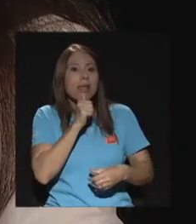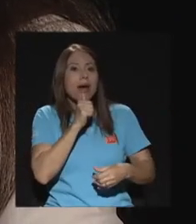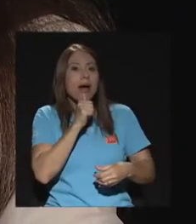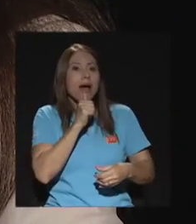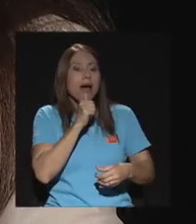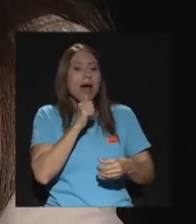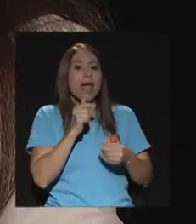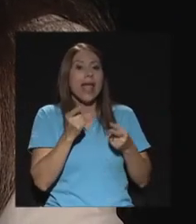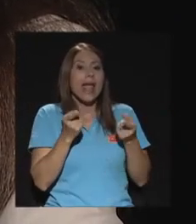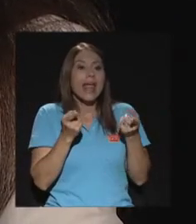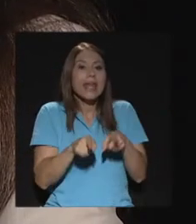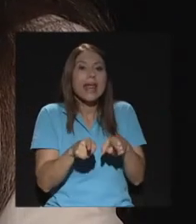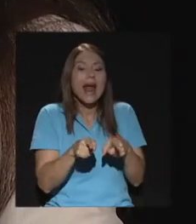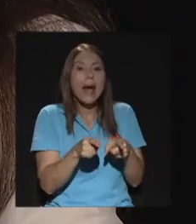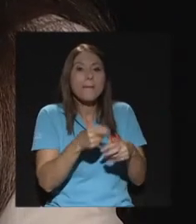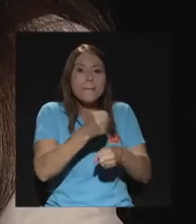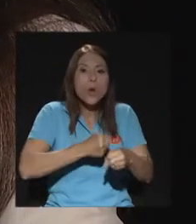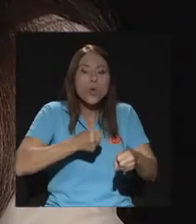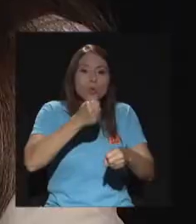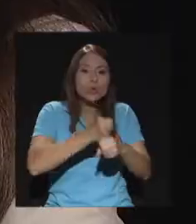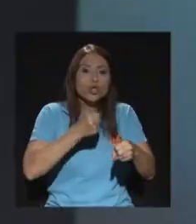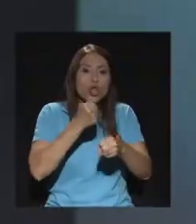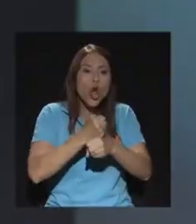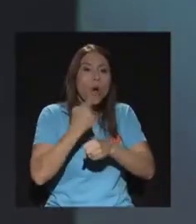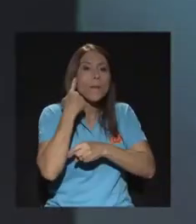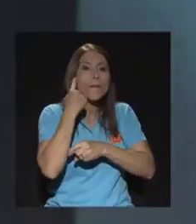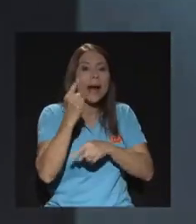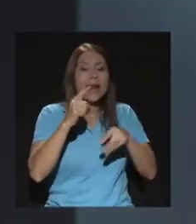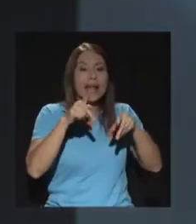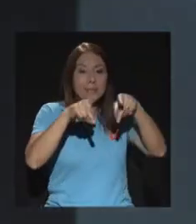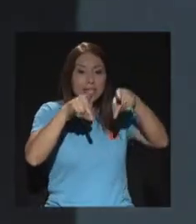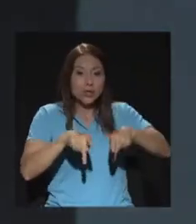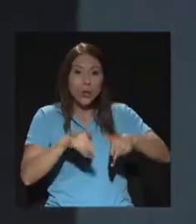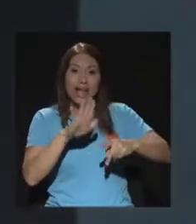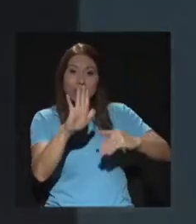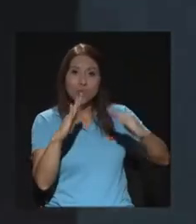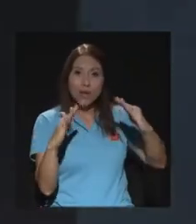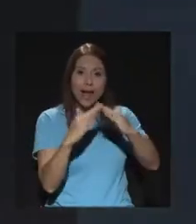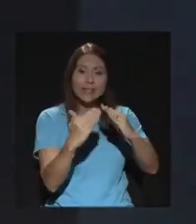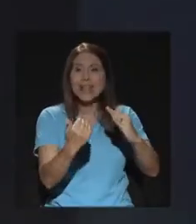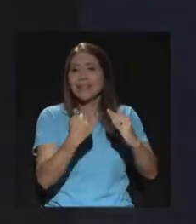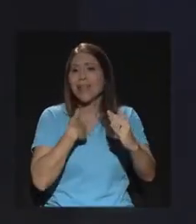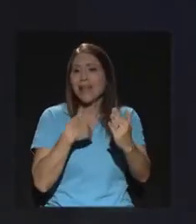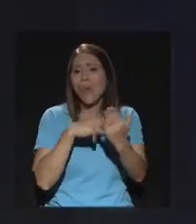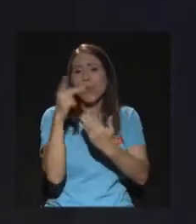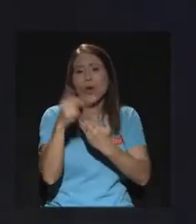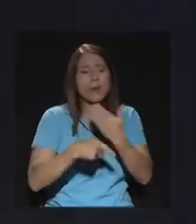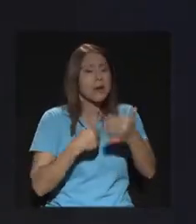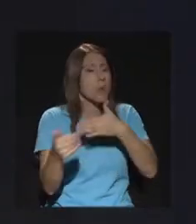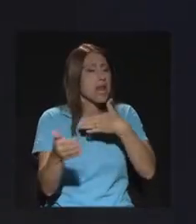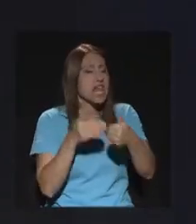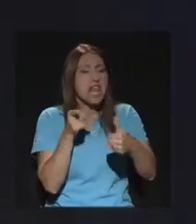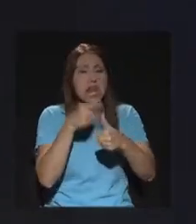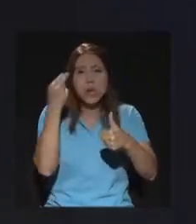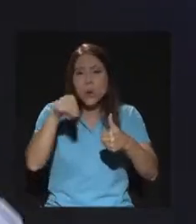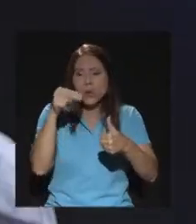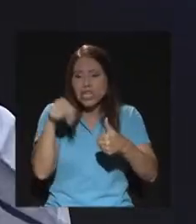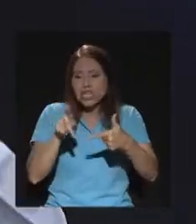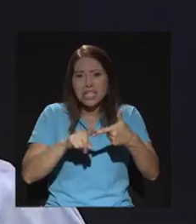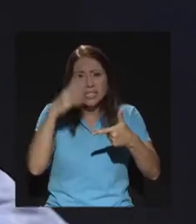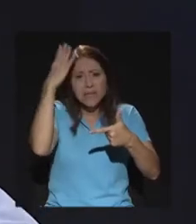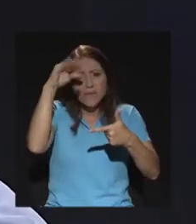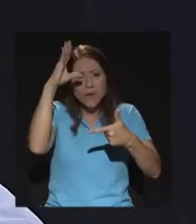genera producción para que un ciudadano en su casa tenga un programa de cualquier tipo, noticias, información.